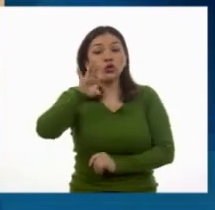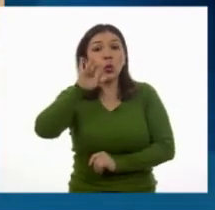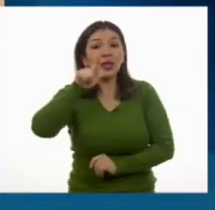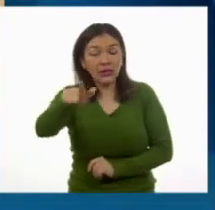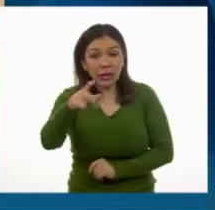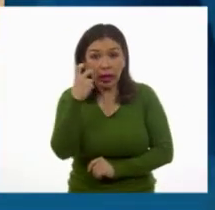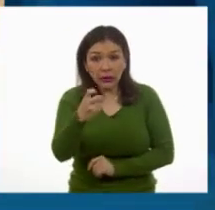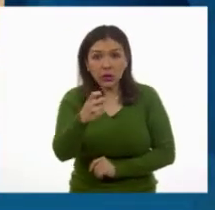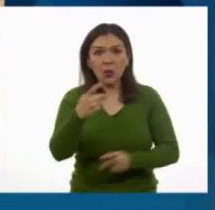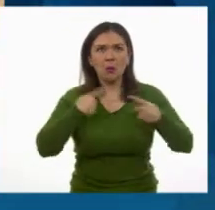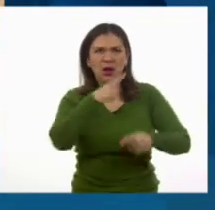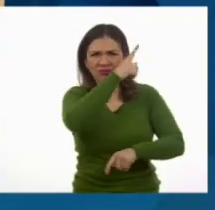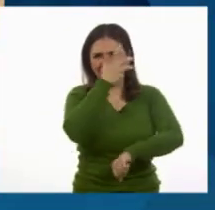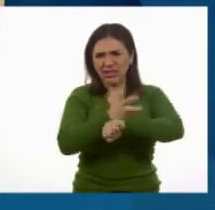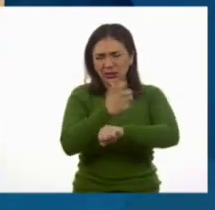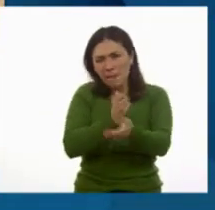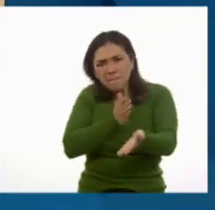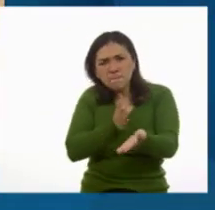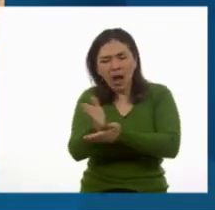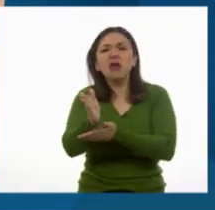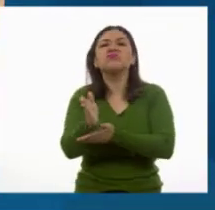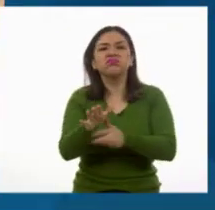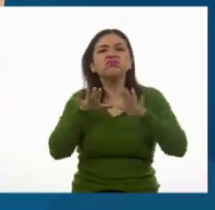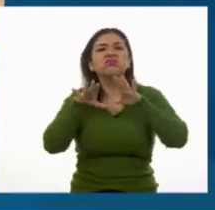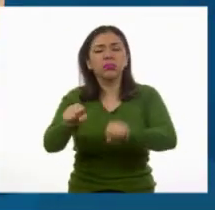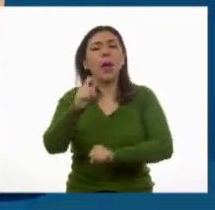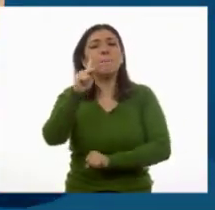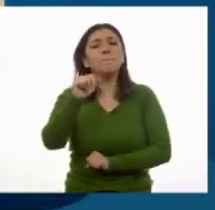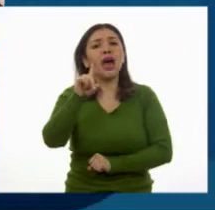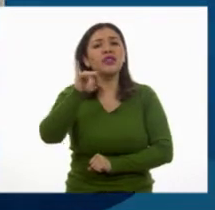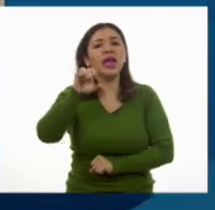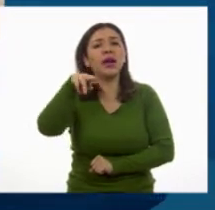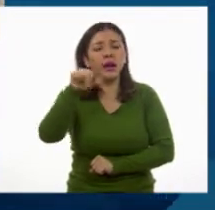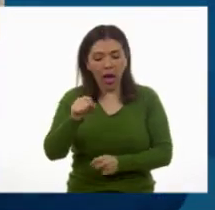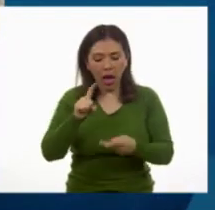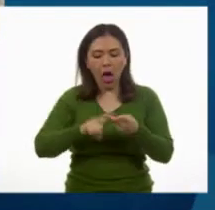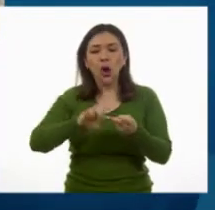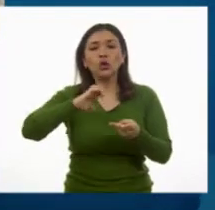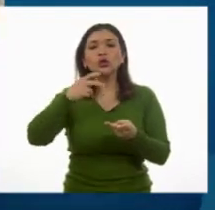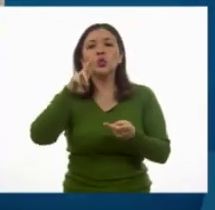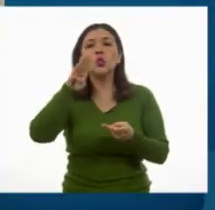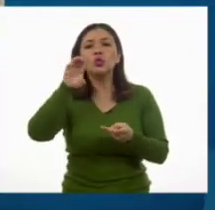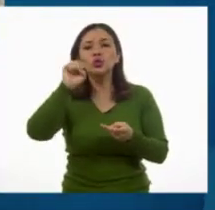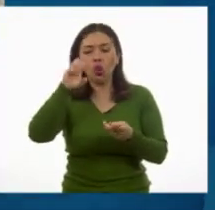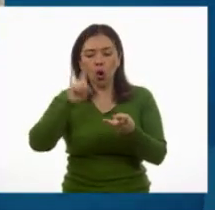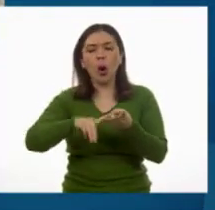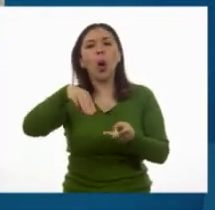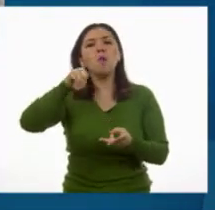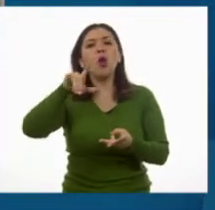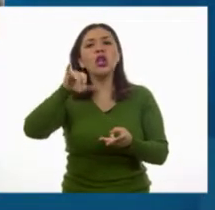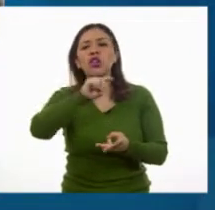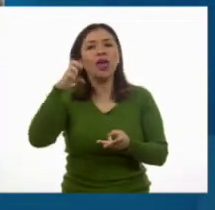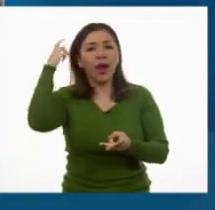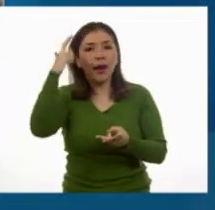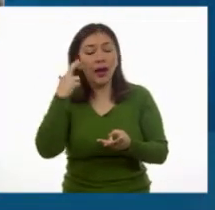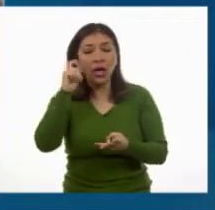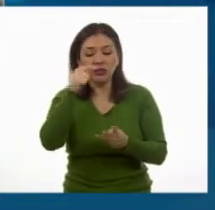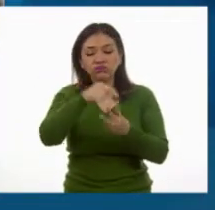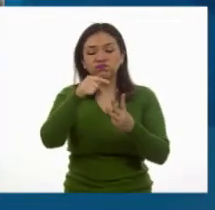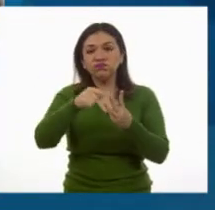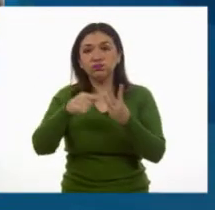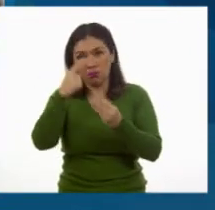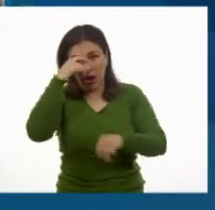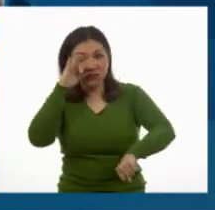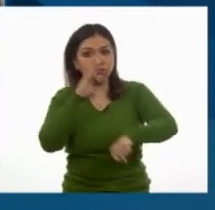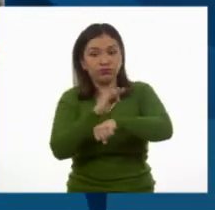1847, los invasores norteamericanos se apoderaron de Padierna, Churubusco y Molino del Rey, que eran los puntos que defendían